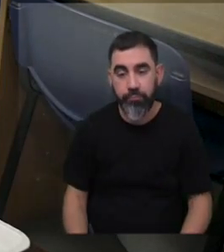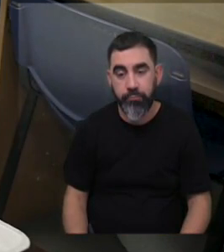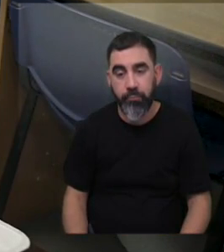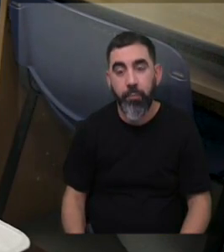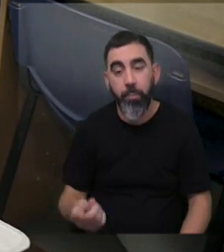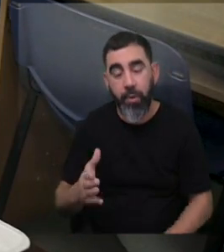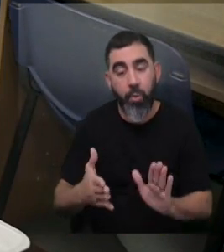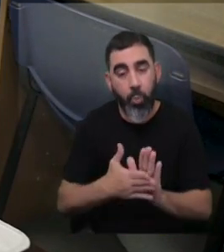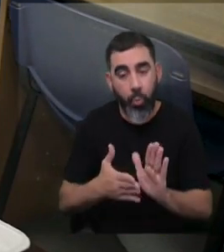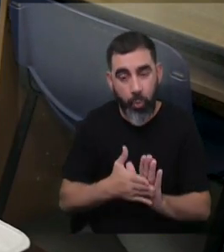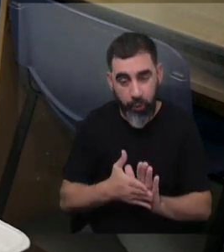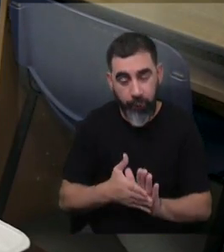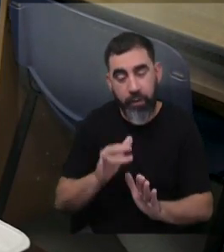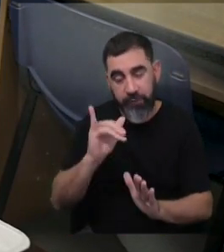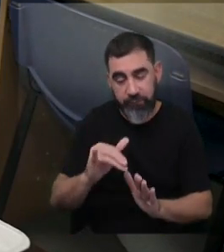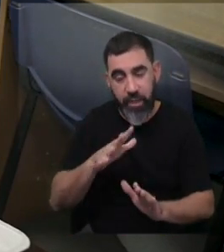evidencia indirecta de